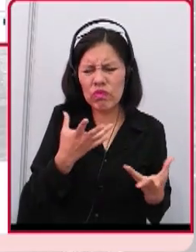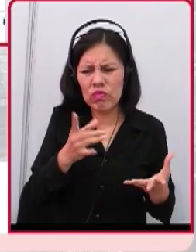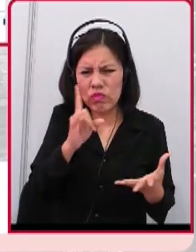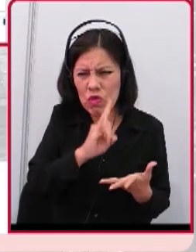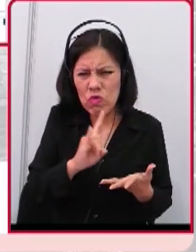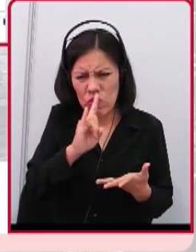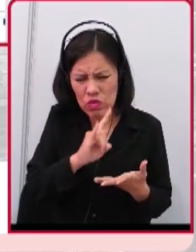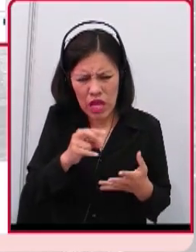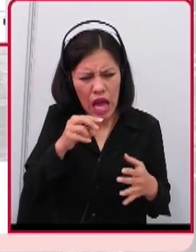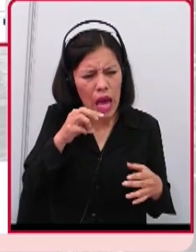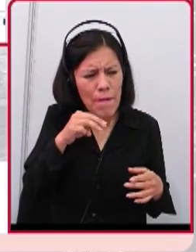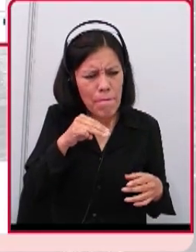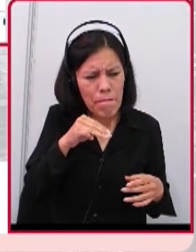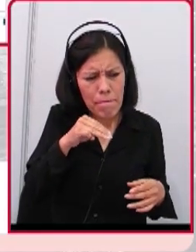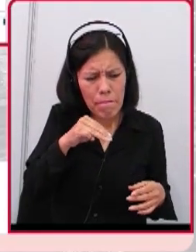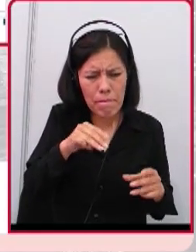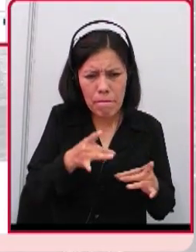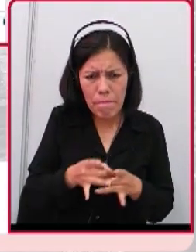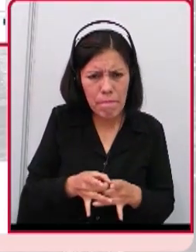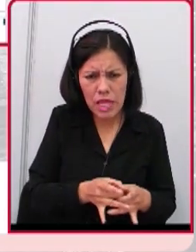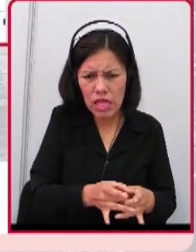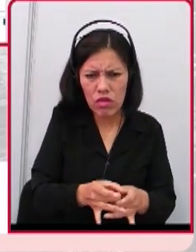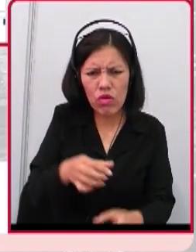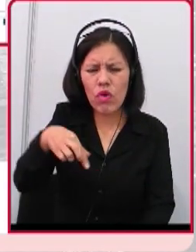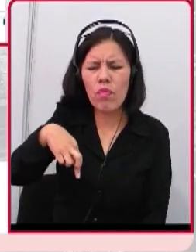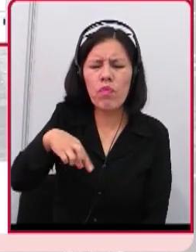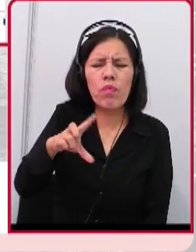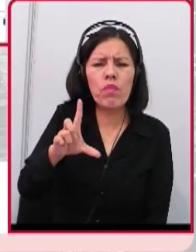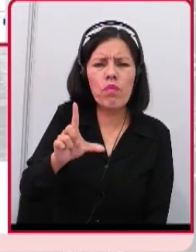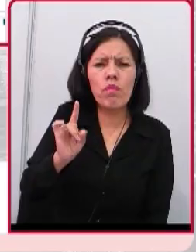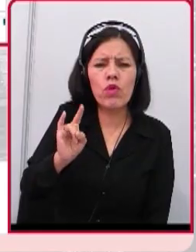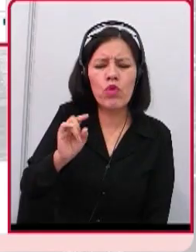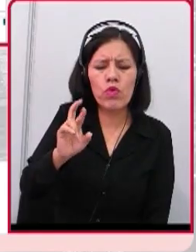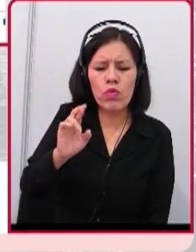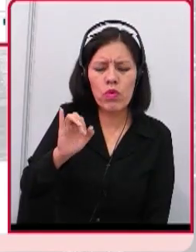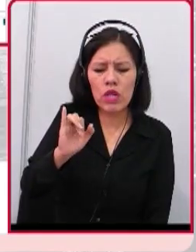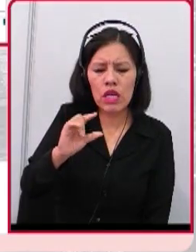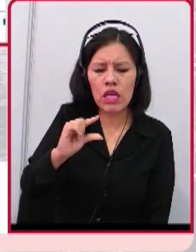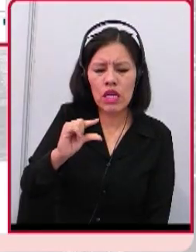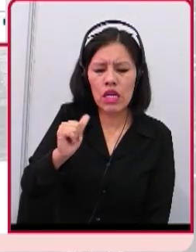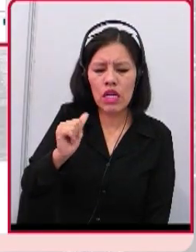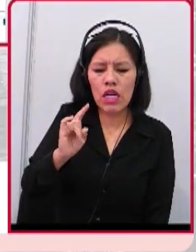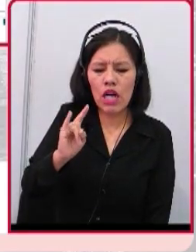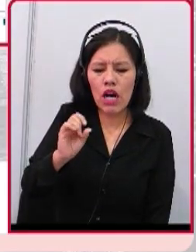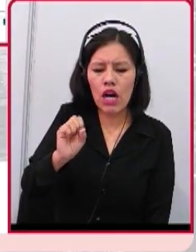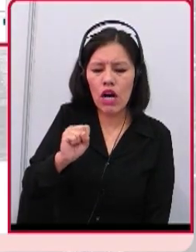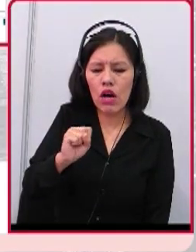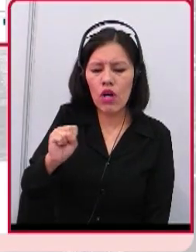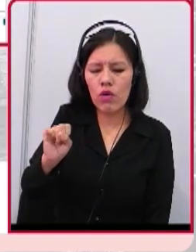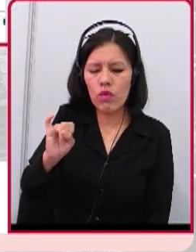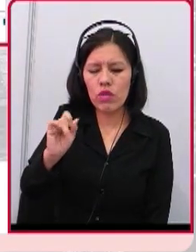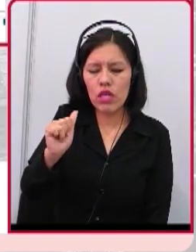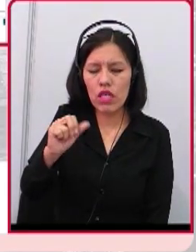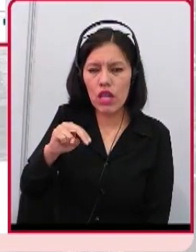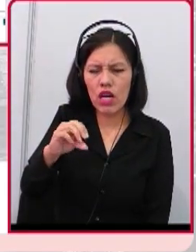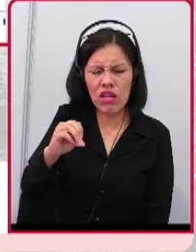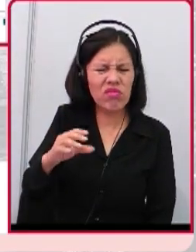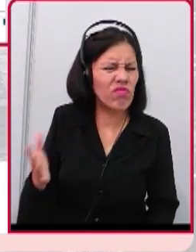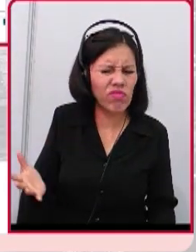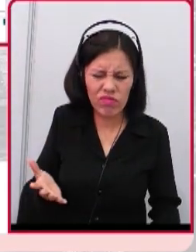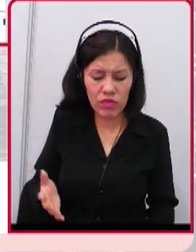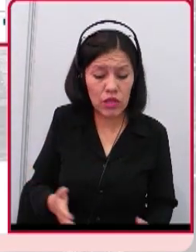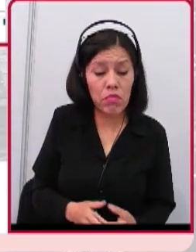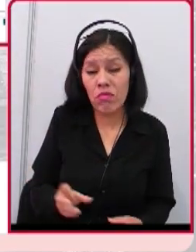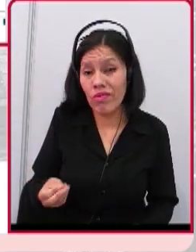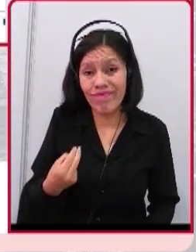plurigaussiana? Una, porque como se dan cuenta, nosotros tenemos no solamente 5, 6